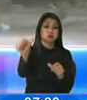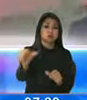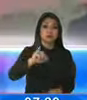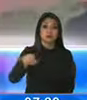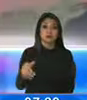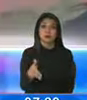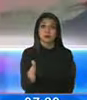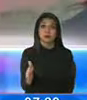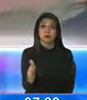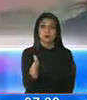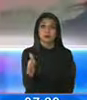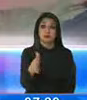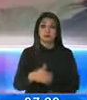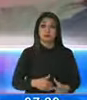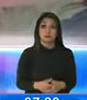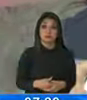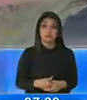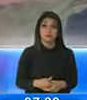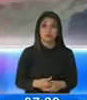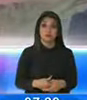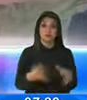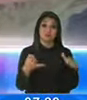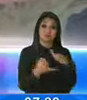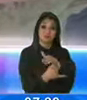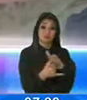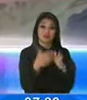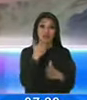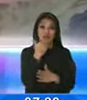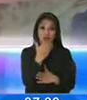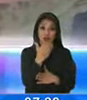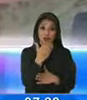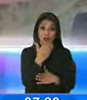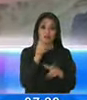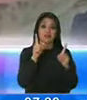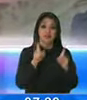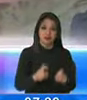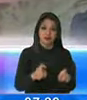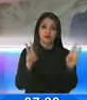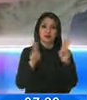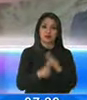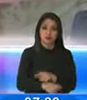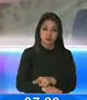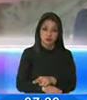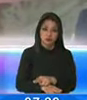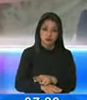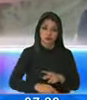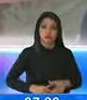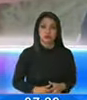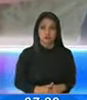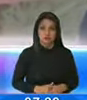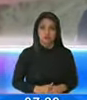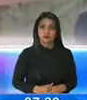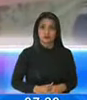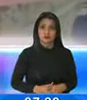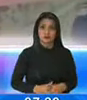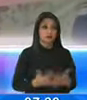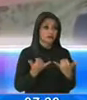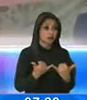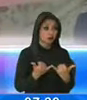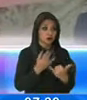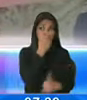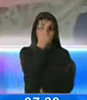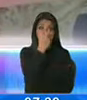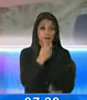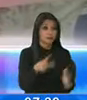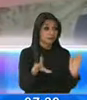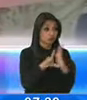Jaramijó. Cuando se encuentra algún delito como este, que es de violación, se procede a la clausura. Es decir, que en estos momentos